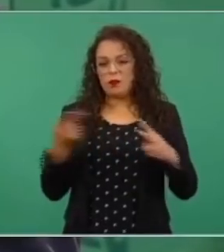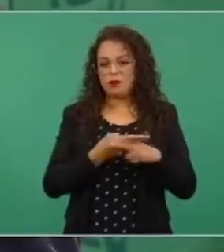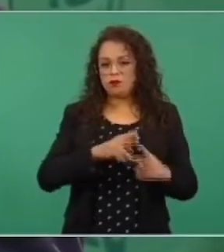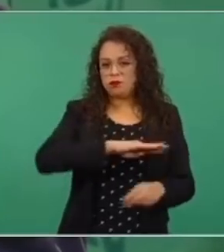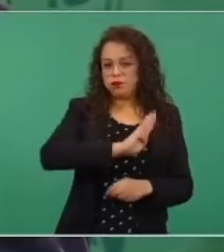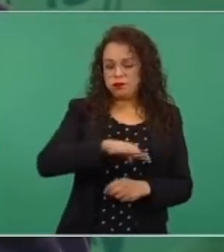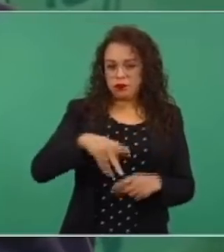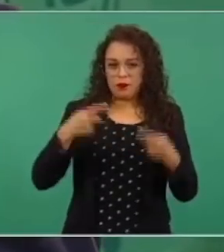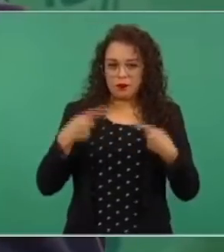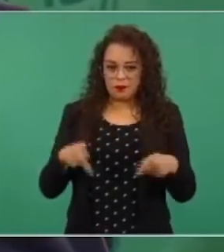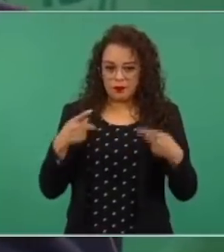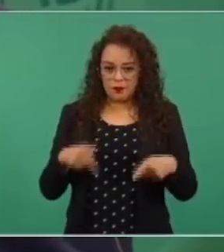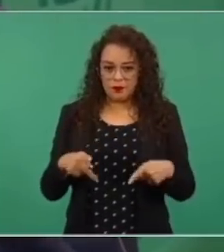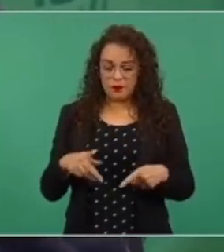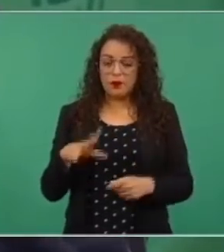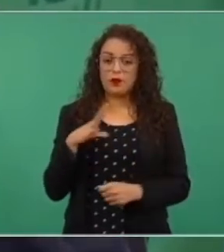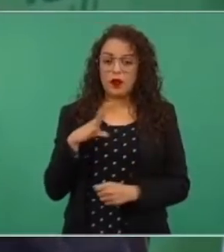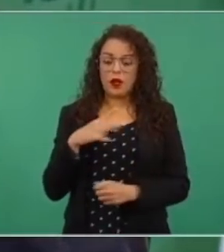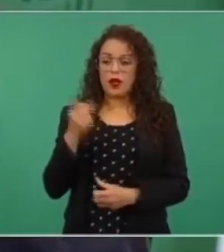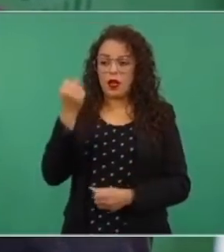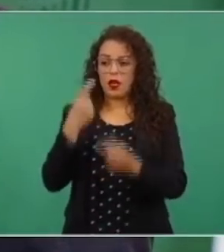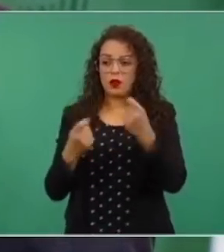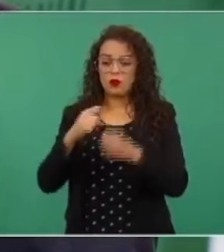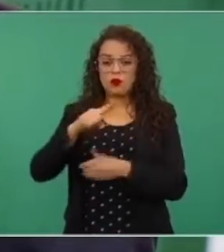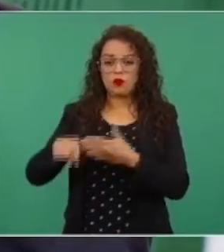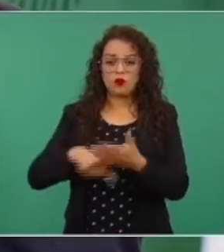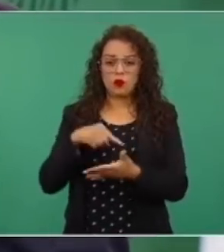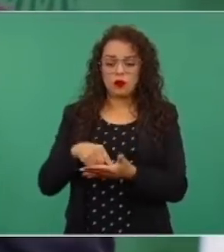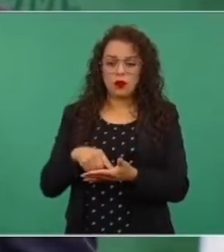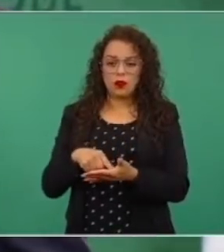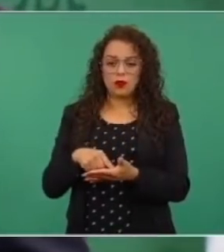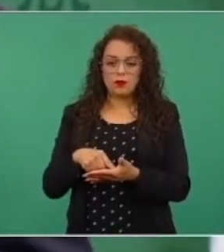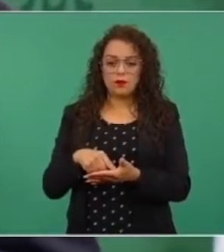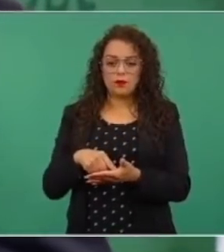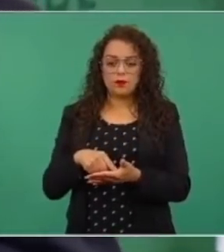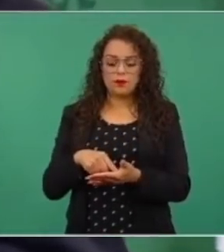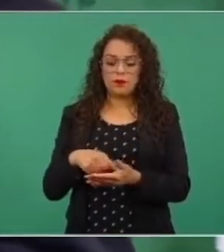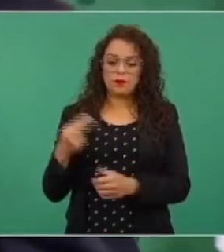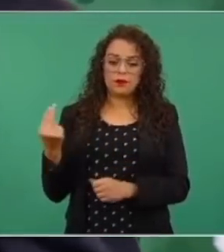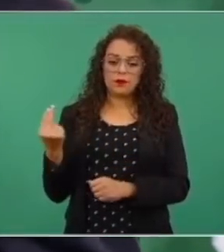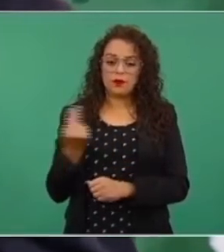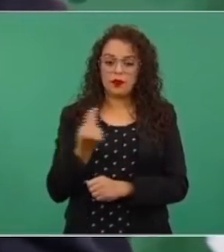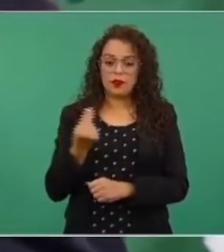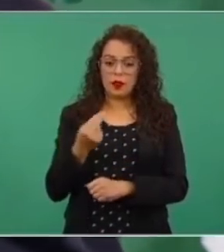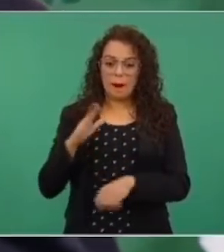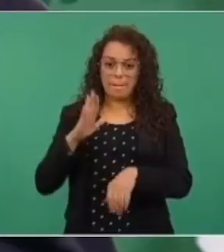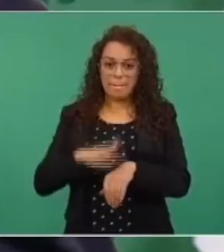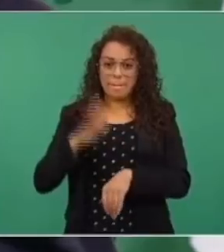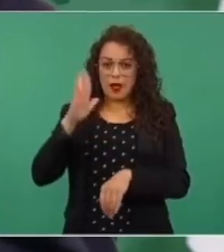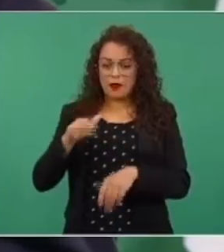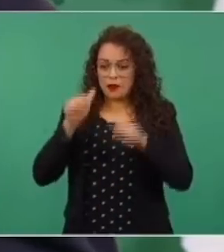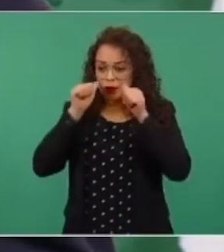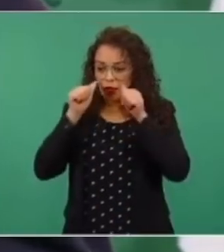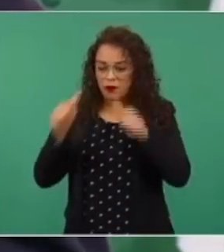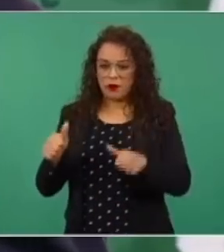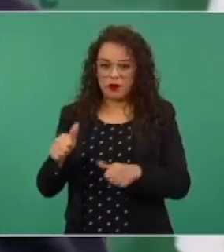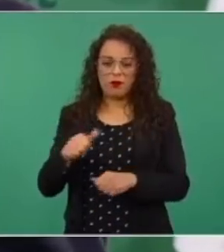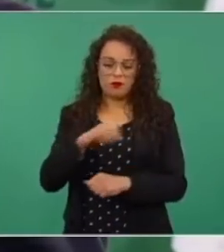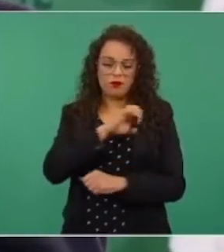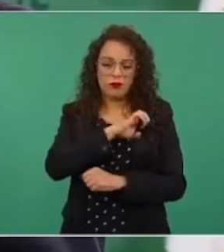Hay zonas en donde tenemos que dar atención especial.